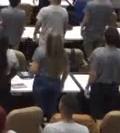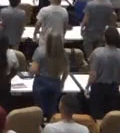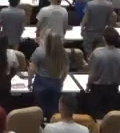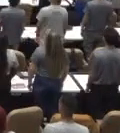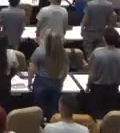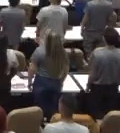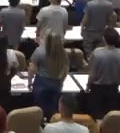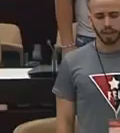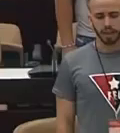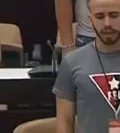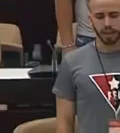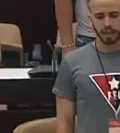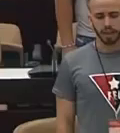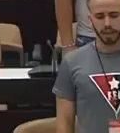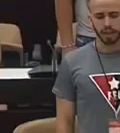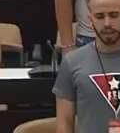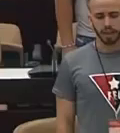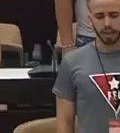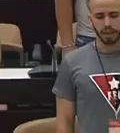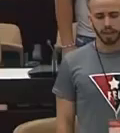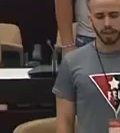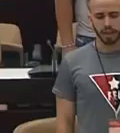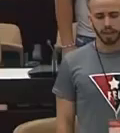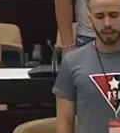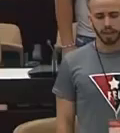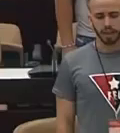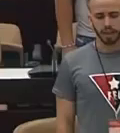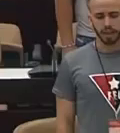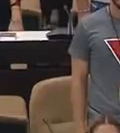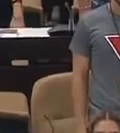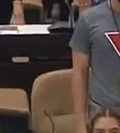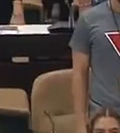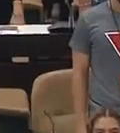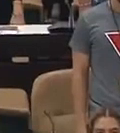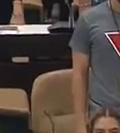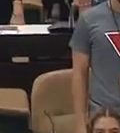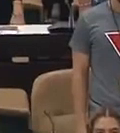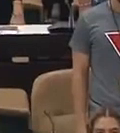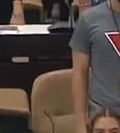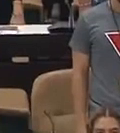Pablo de la Torriente Brown. Presente. Ramiro Valdés